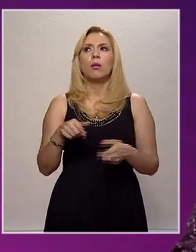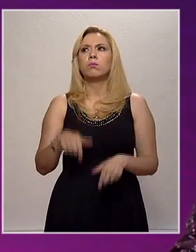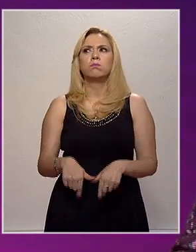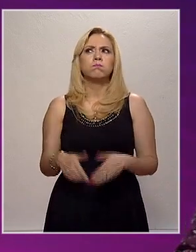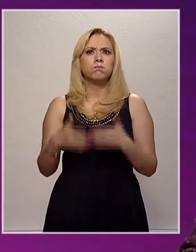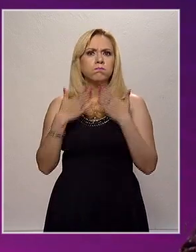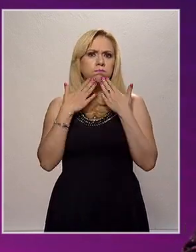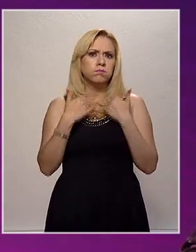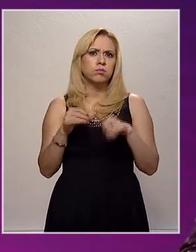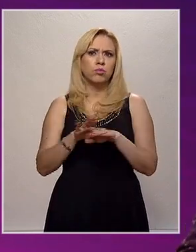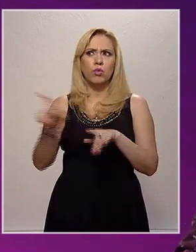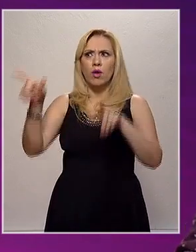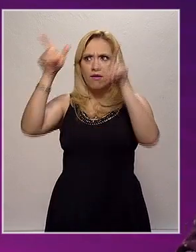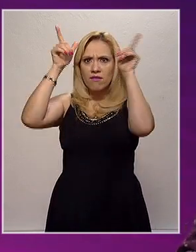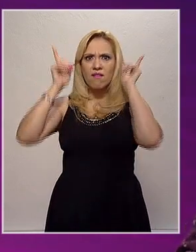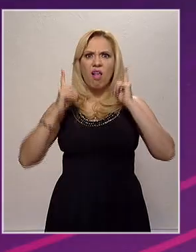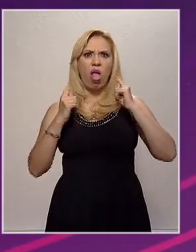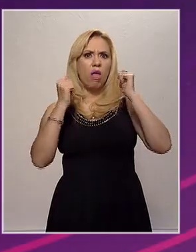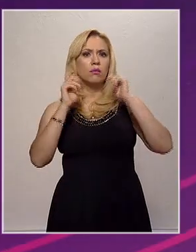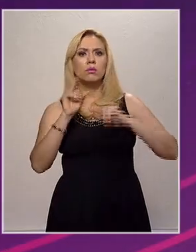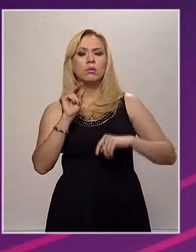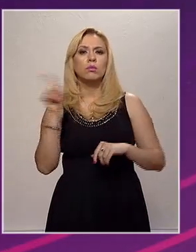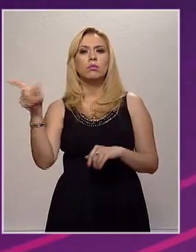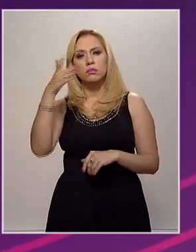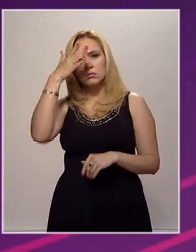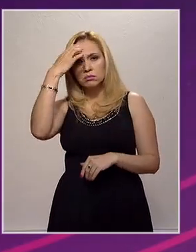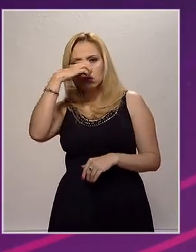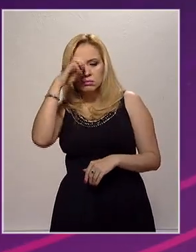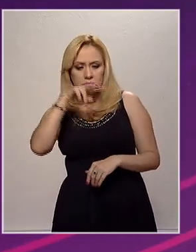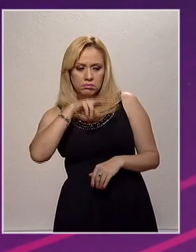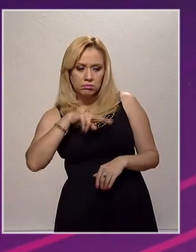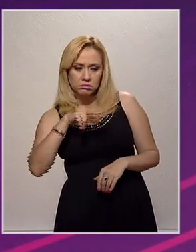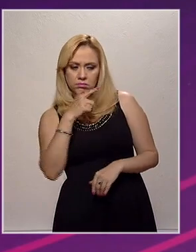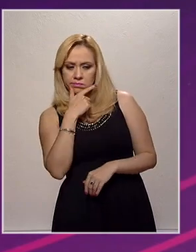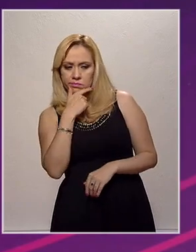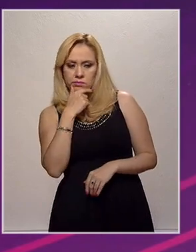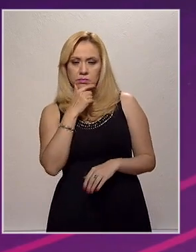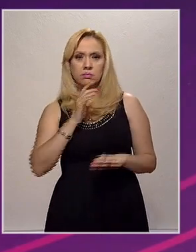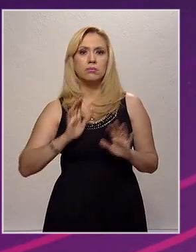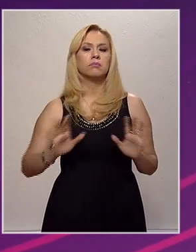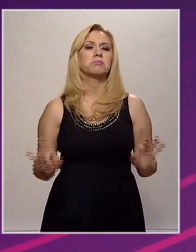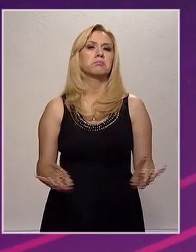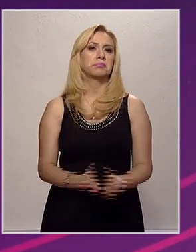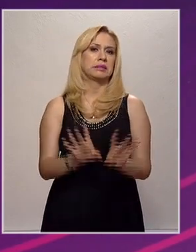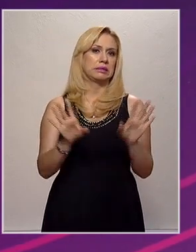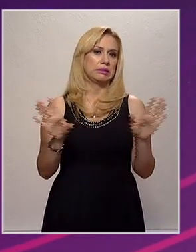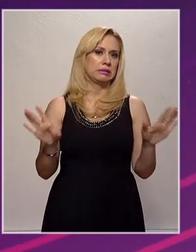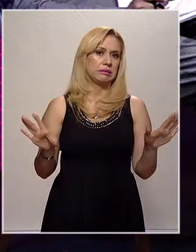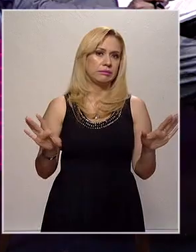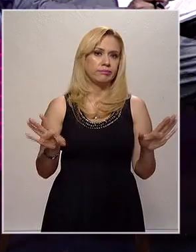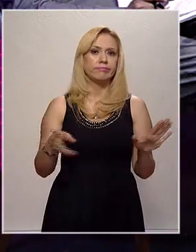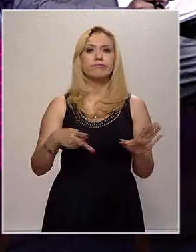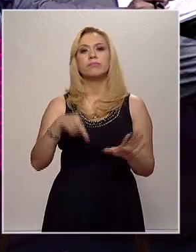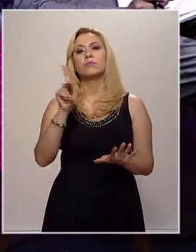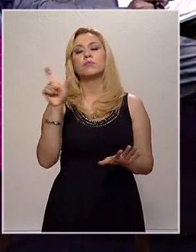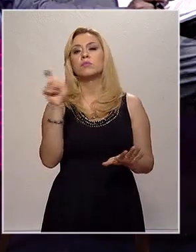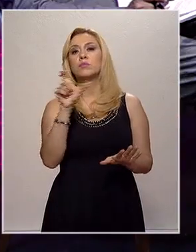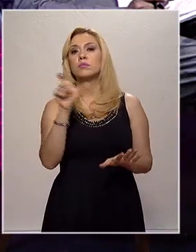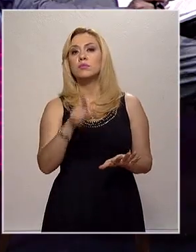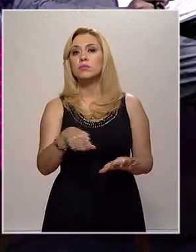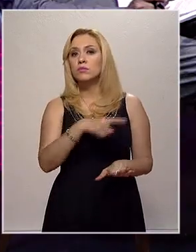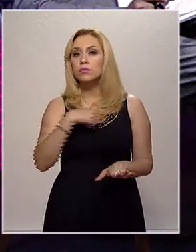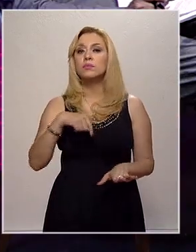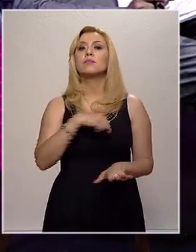una mala fe de la enfermera, ella estaba actuando conforme a lo que ella estimó que era lo más adecuado. Pero más bien es cuando lo que nosotros tenemos